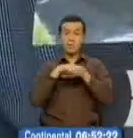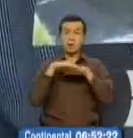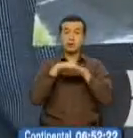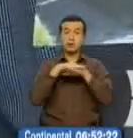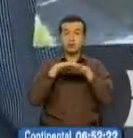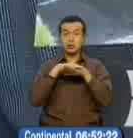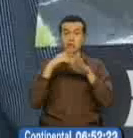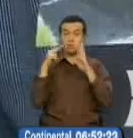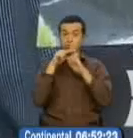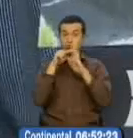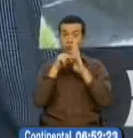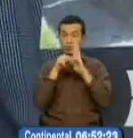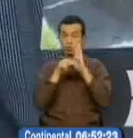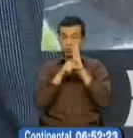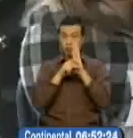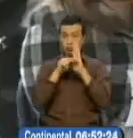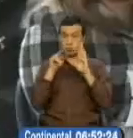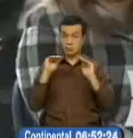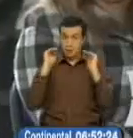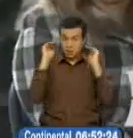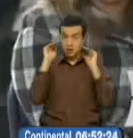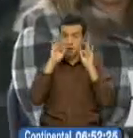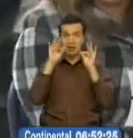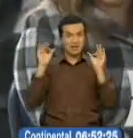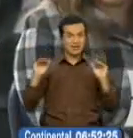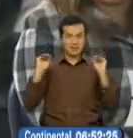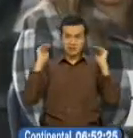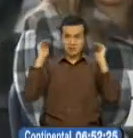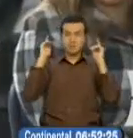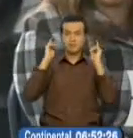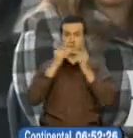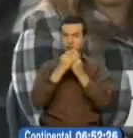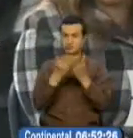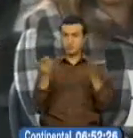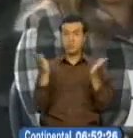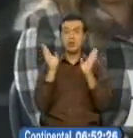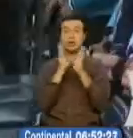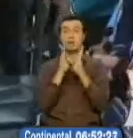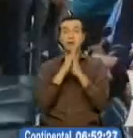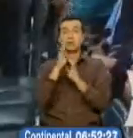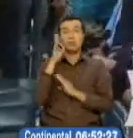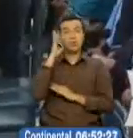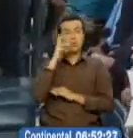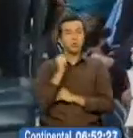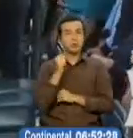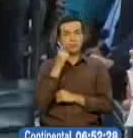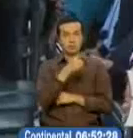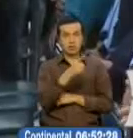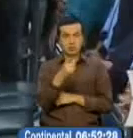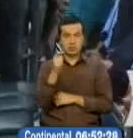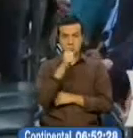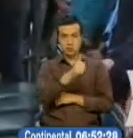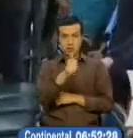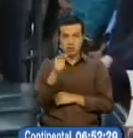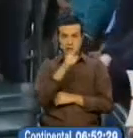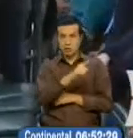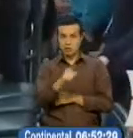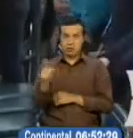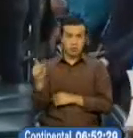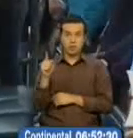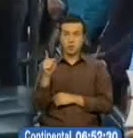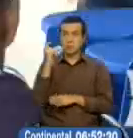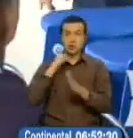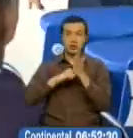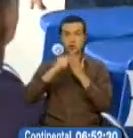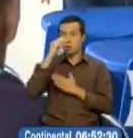bachilleres mejor puntuados como premio a la excelencia académica. Durante el evento en Cuenca fueron los mismos estudiantes quienes destacaron la tarea